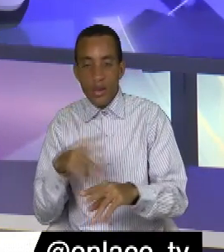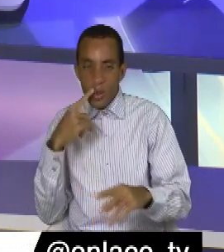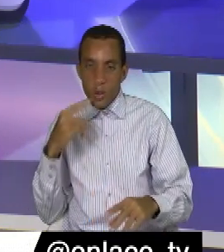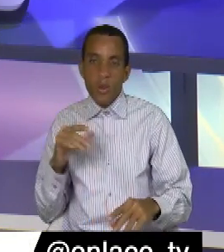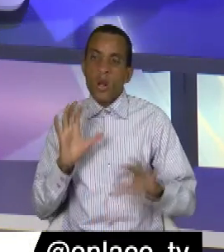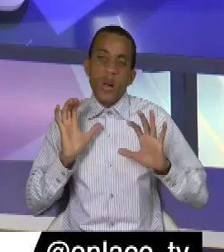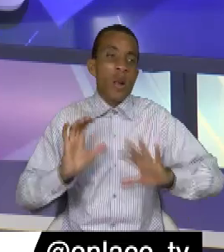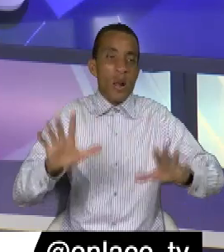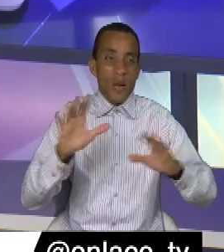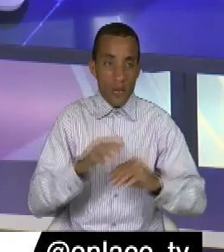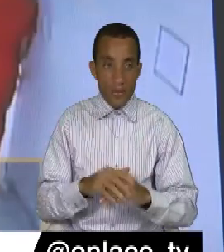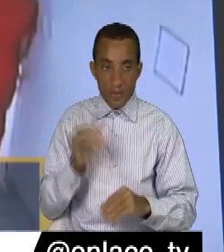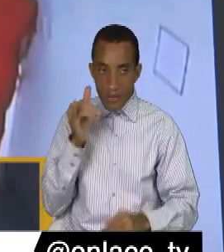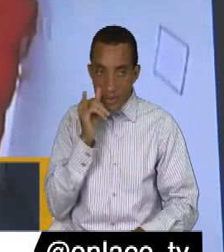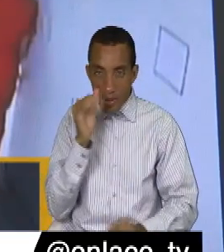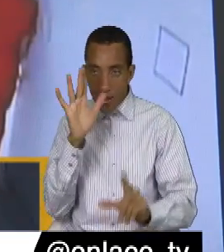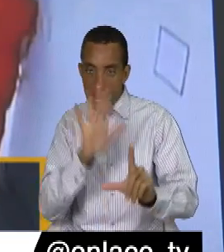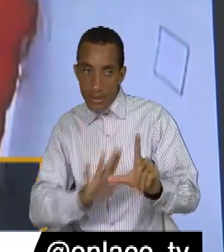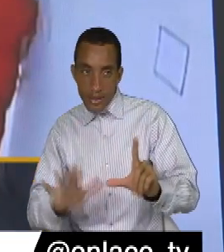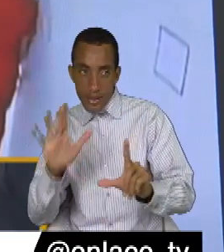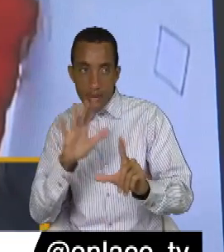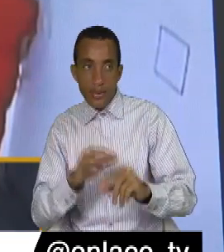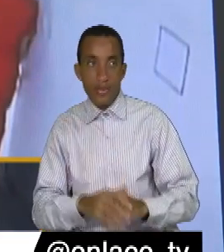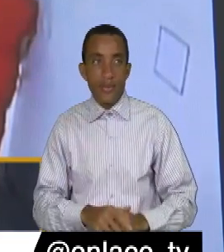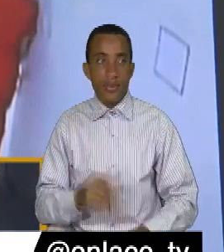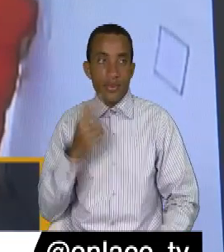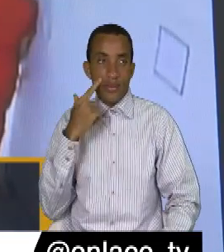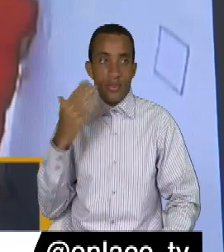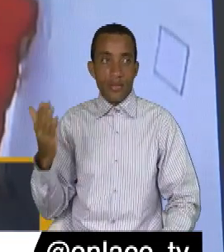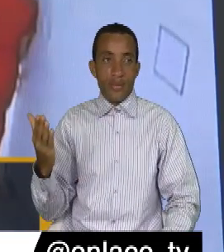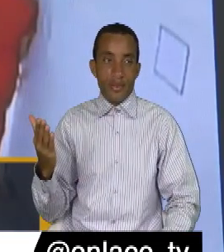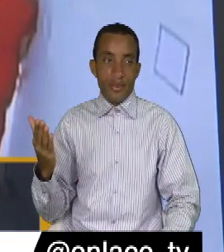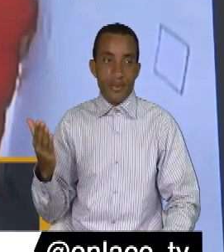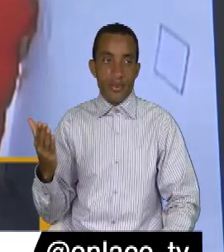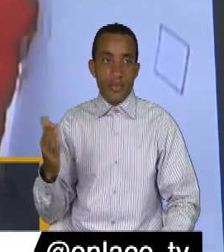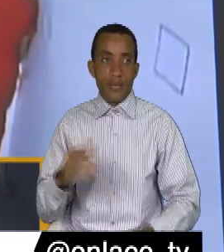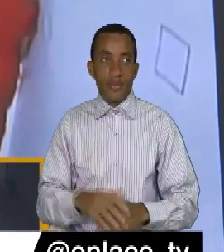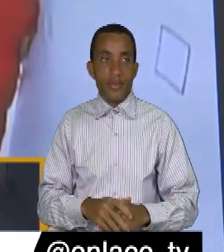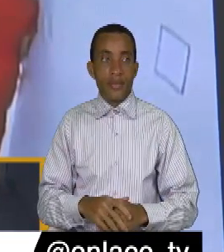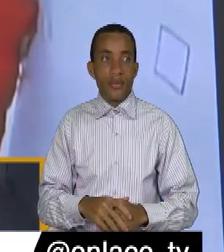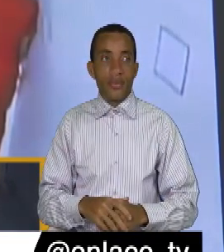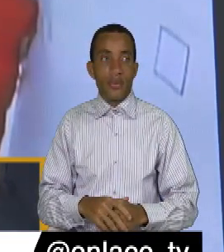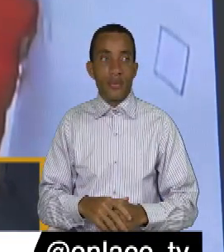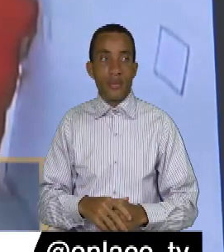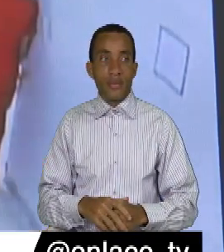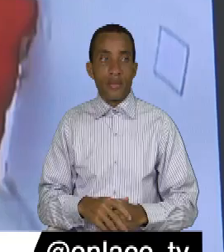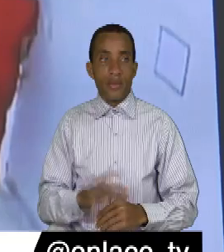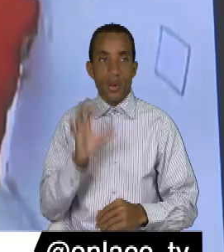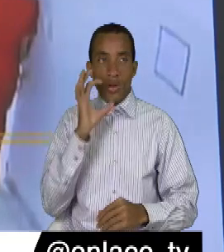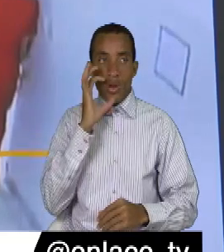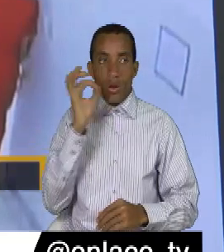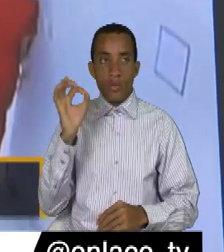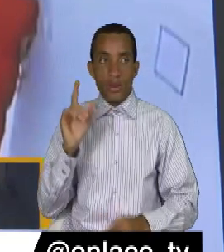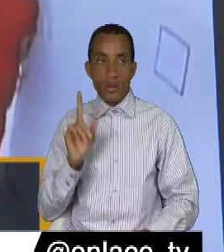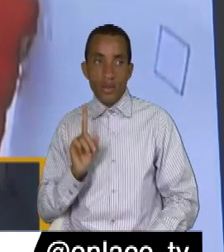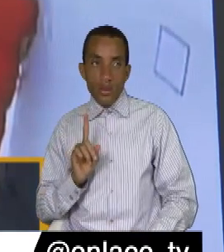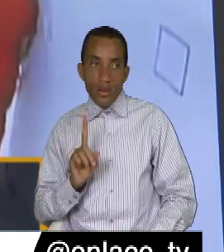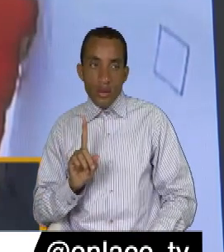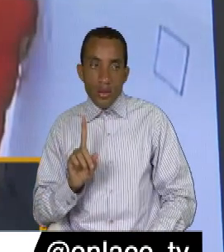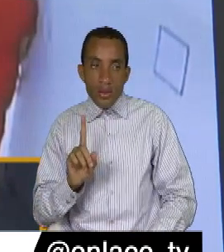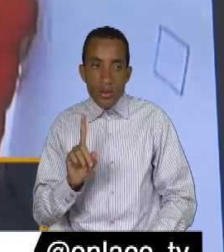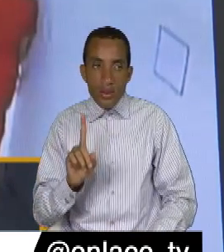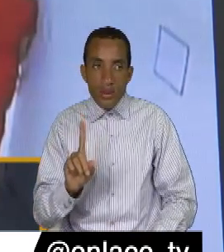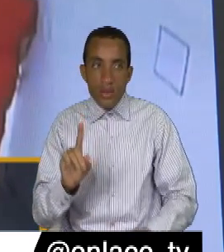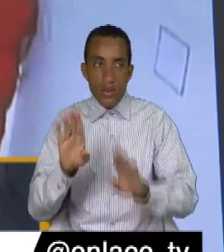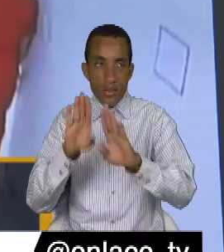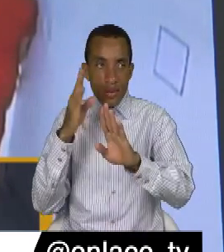video. En este video que obtuvo en exclusiva Enlace Noticias se ve el momento en el que este hombre se acerca a la puerta y en vista